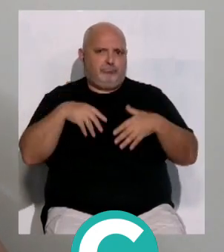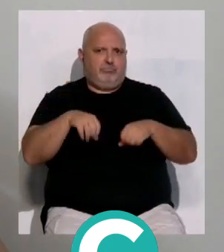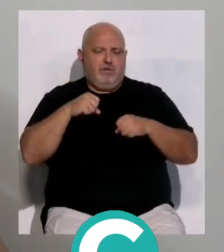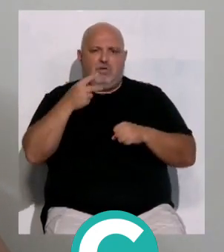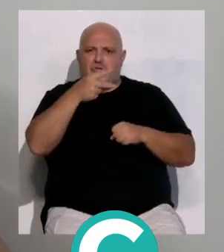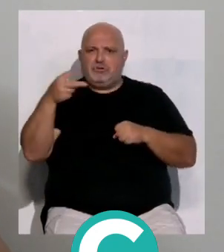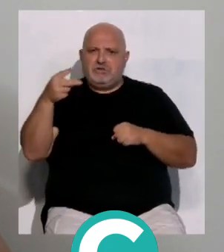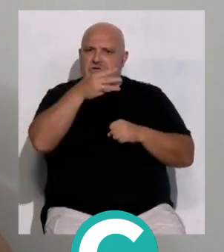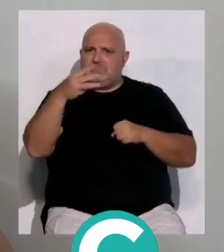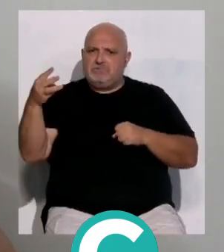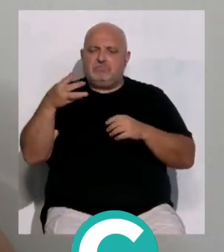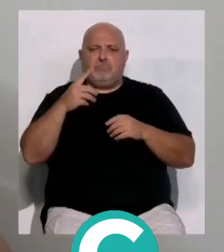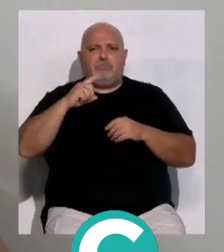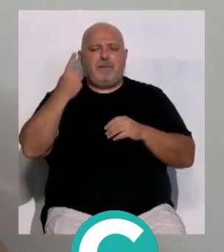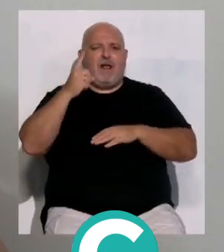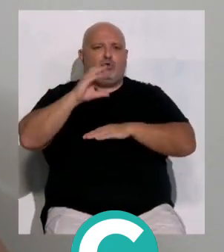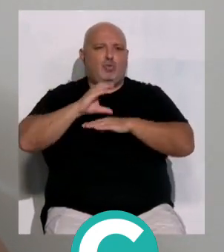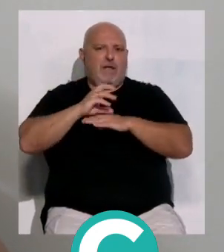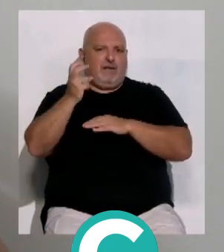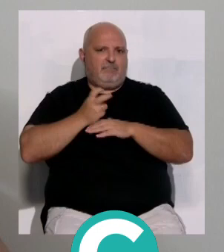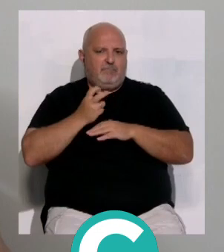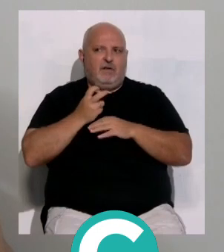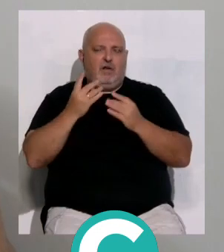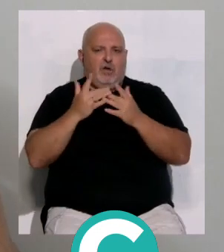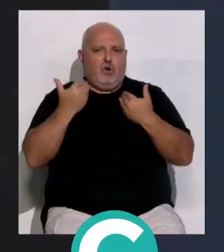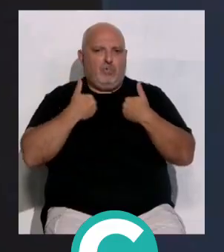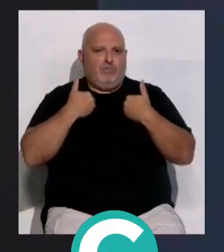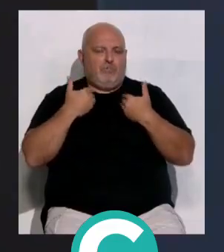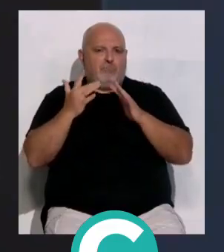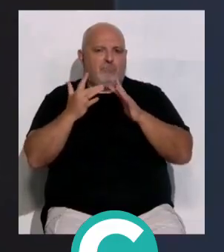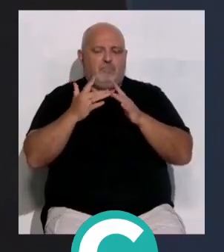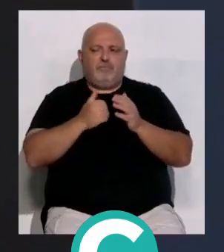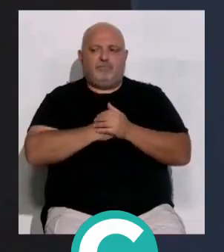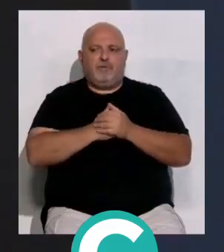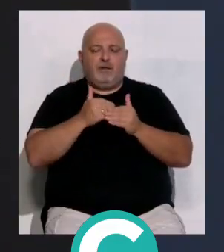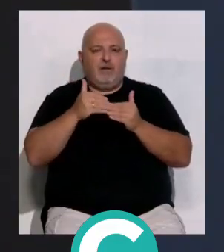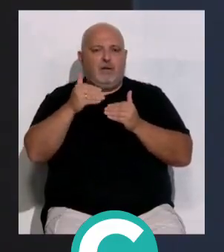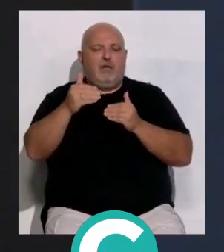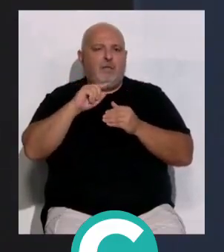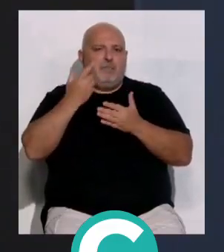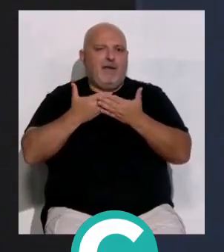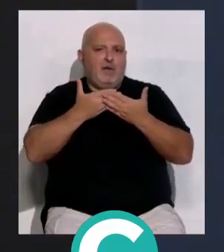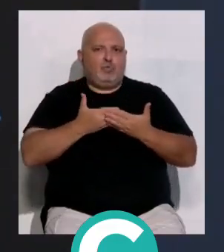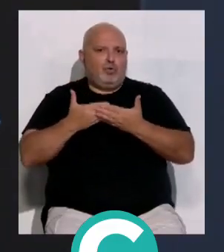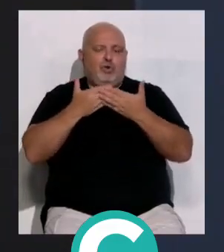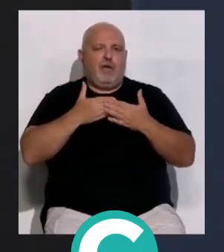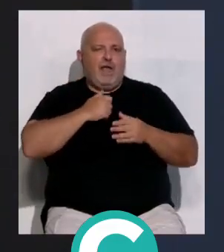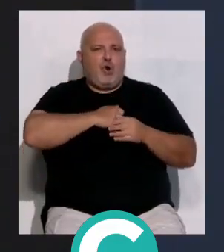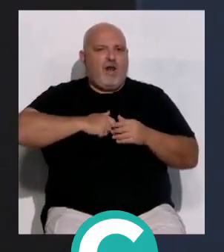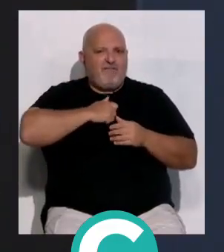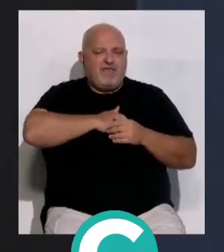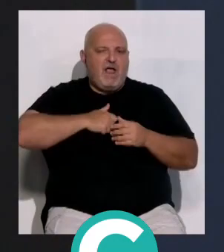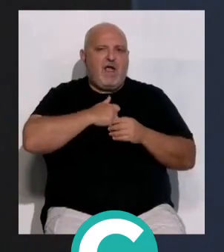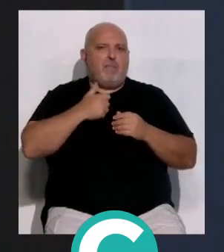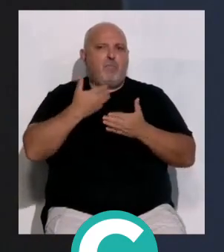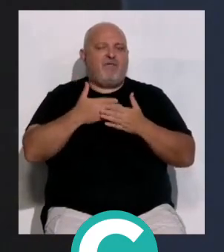unas 2-3 semanas pasa la primera consulta, que es conmigo, con un cardiólogo, y ahí se hace un primer estudio, se hace una ecografía, se hace una prueba